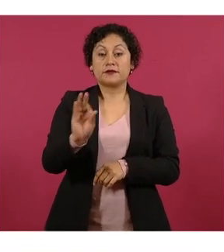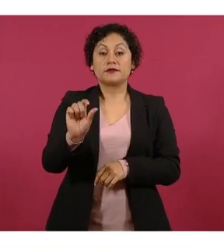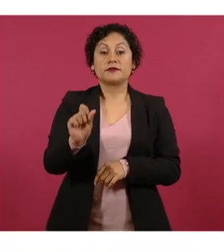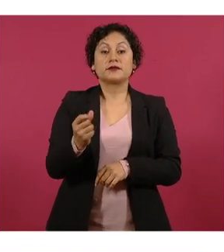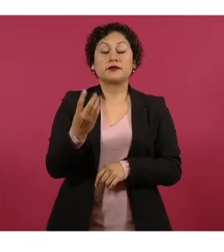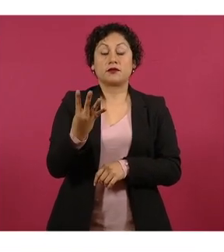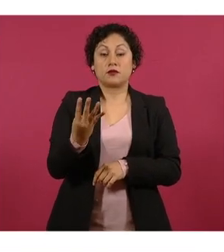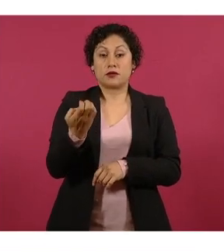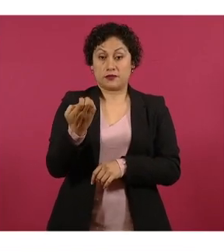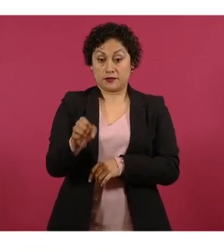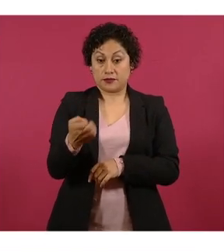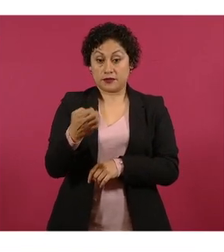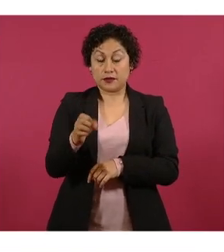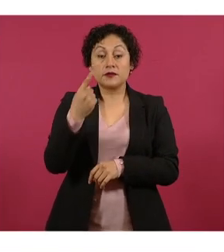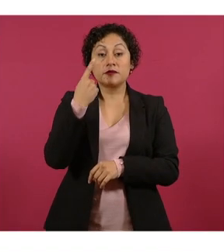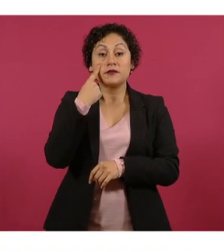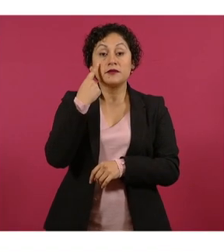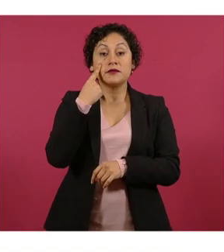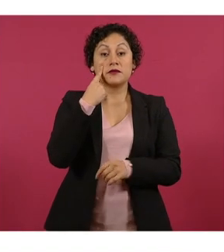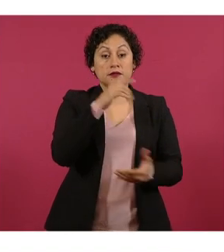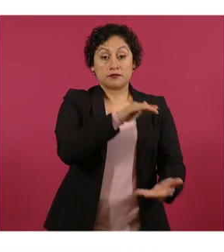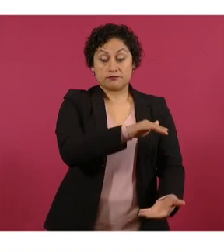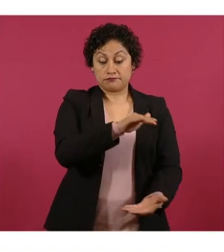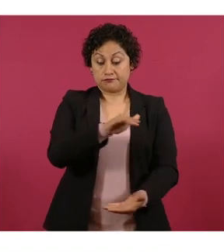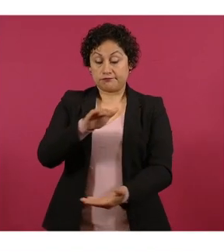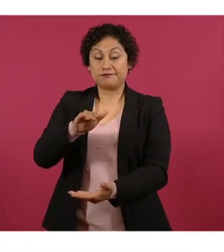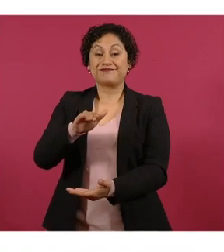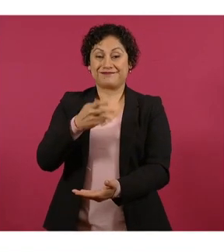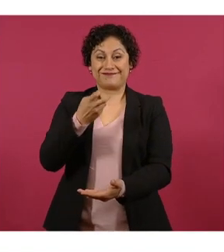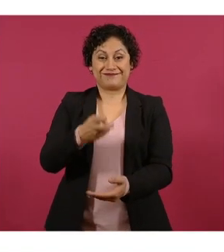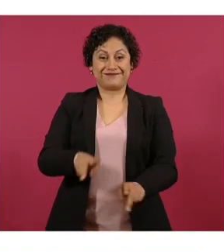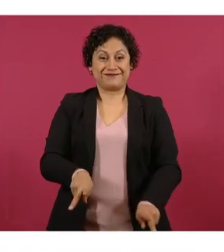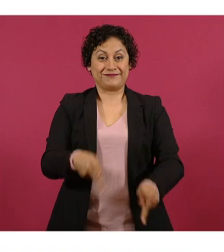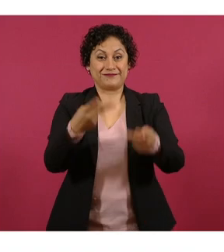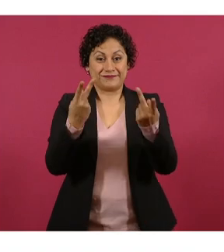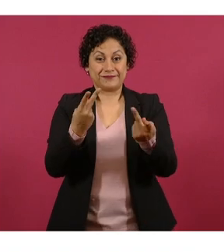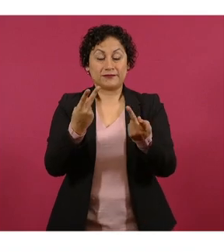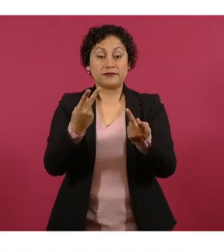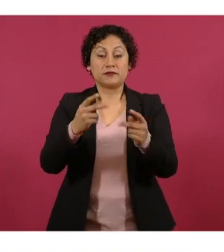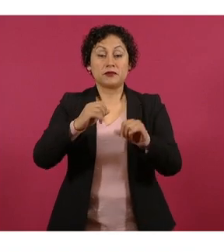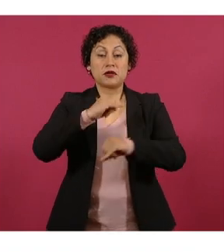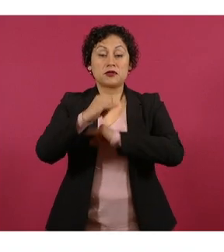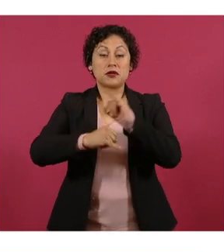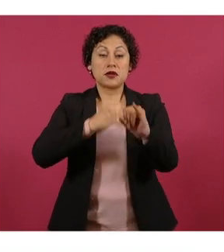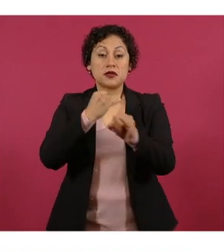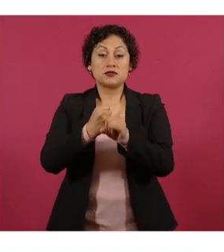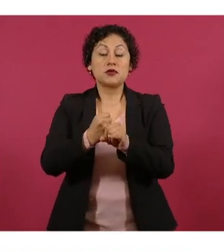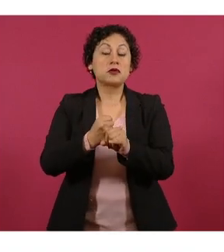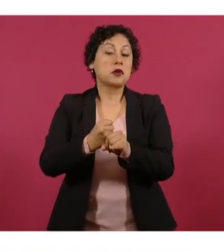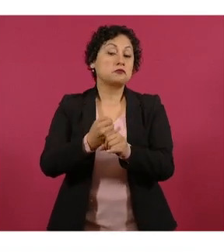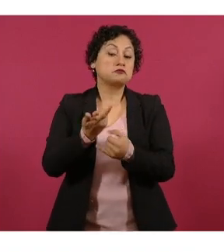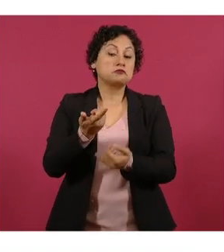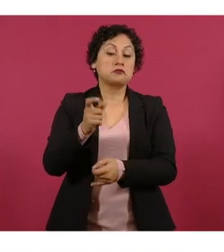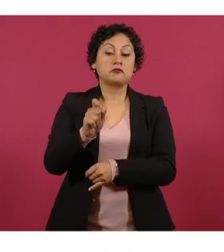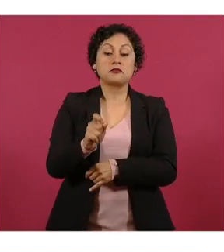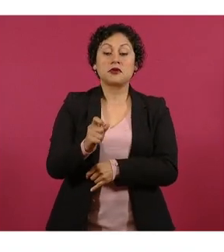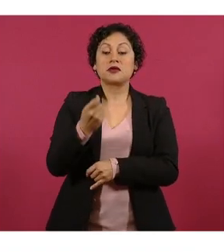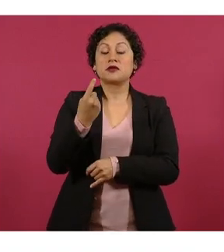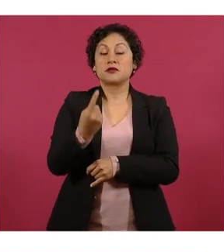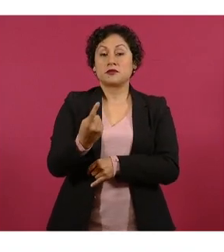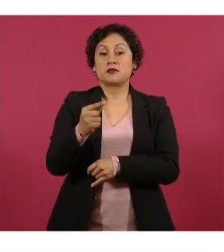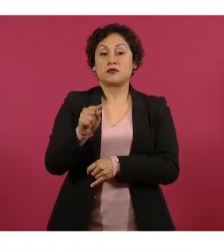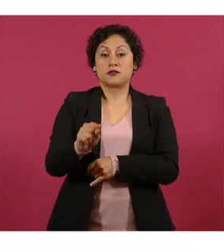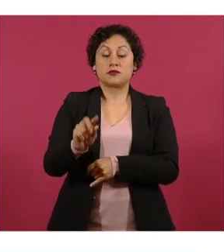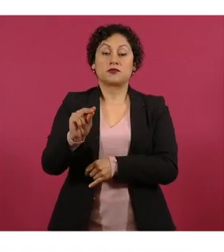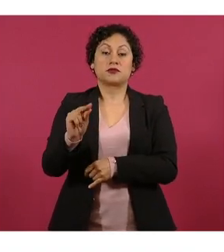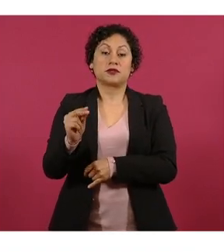el caso del gas por cilindro. El precio internacional de este se cotizó en 21 pesos con 83 centavos